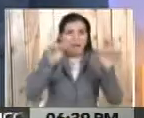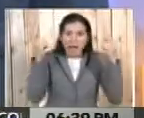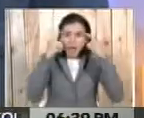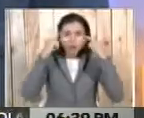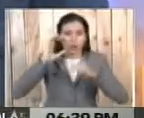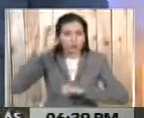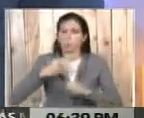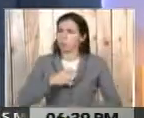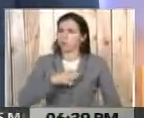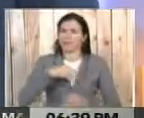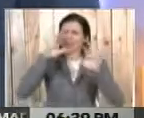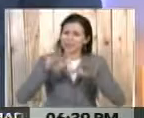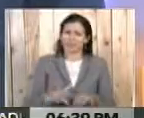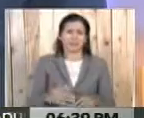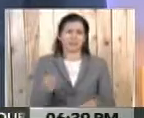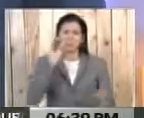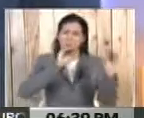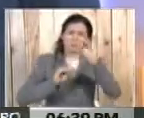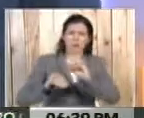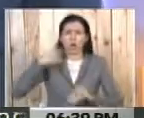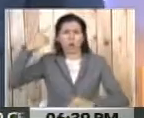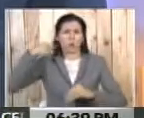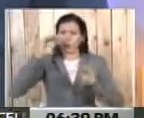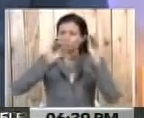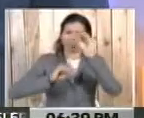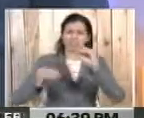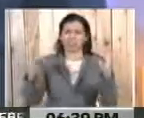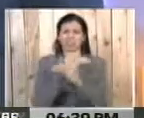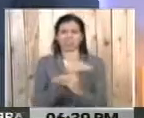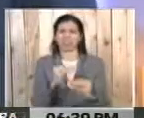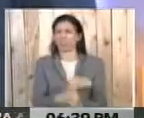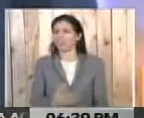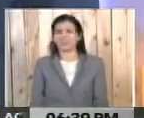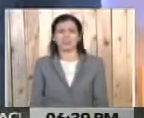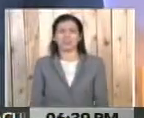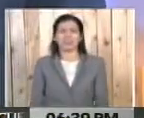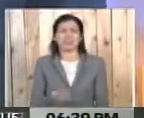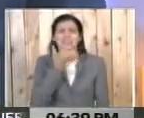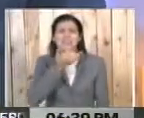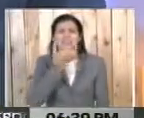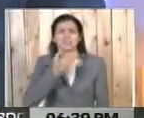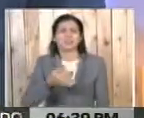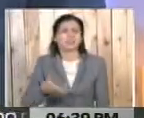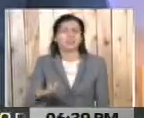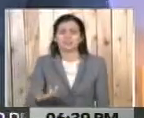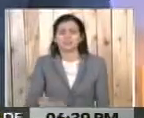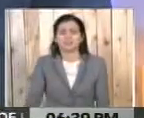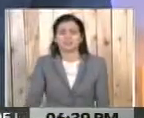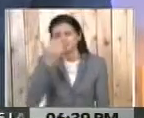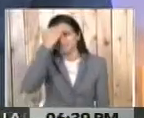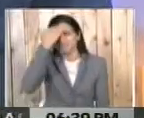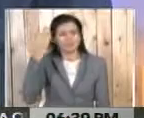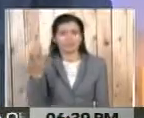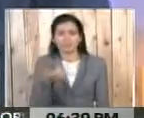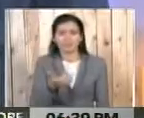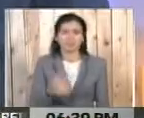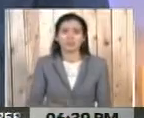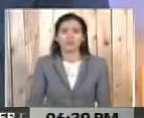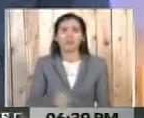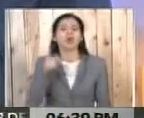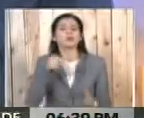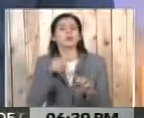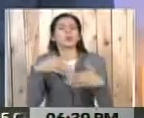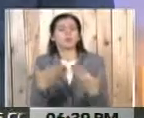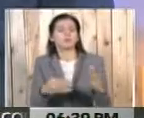colocar tantas barbaridades, tantas inconsistencias y tanta torpeza política de una ley. Pero sí tiene un objetivo, y te decía, es crear